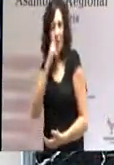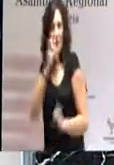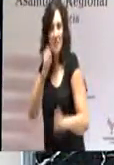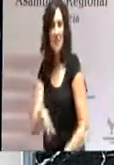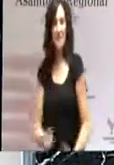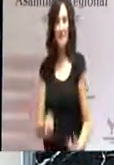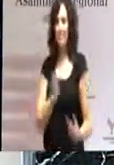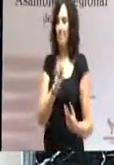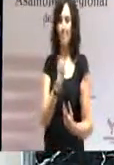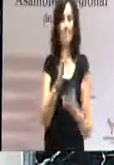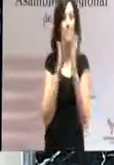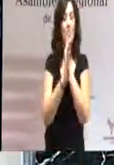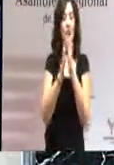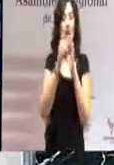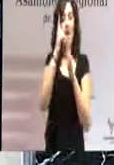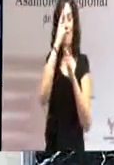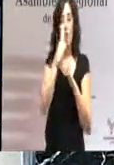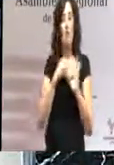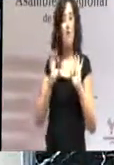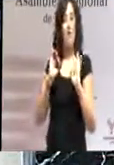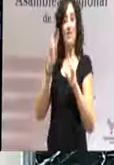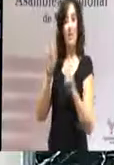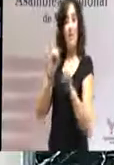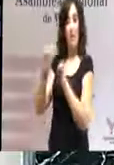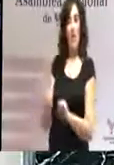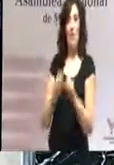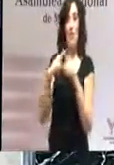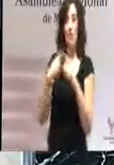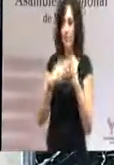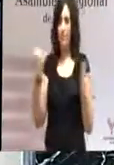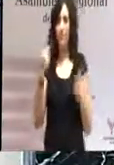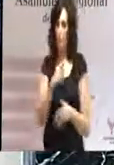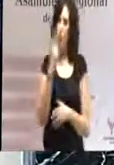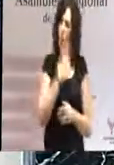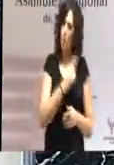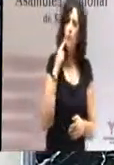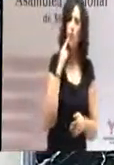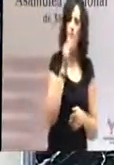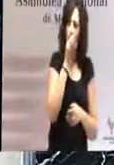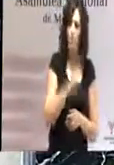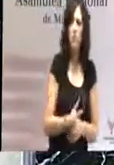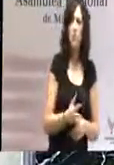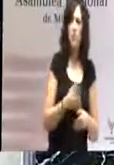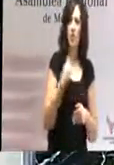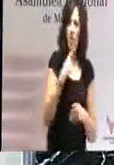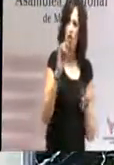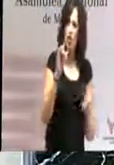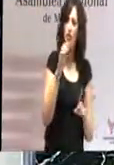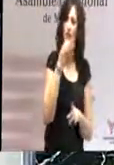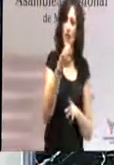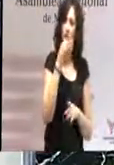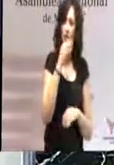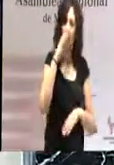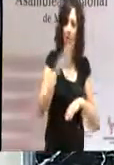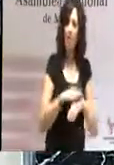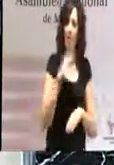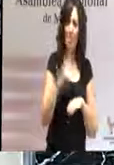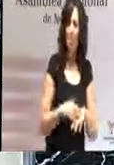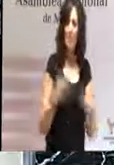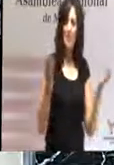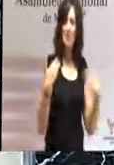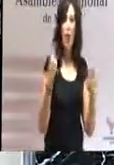en la figura del aforamiento. Usted lo prometió, usted se comprometió, usted comprometió nuevamente su palabra, pero cuando les